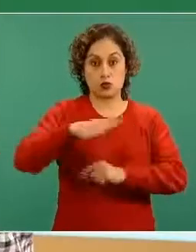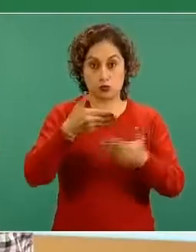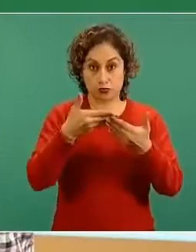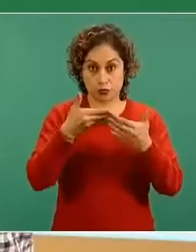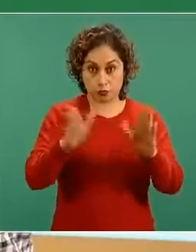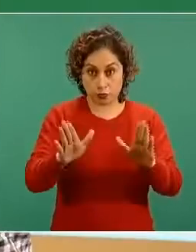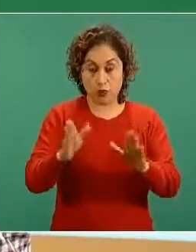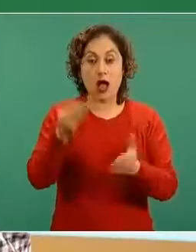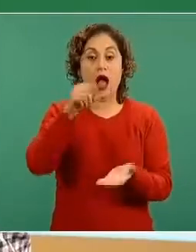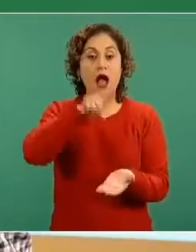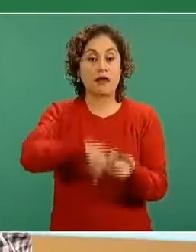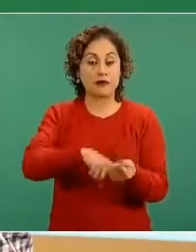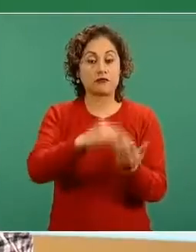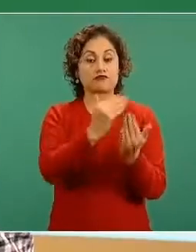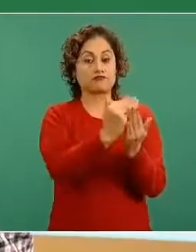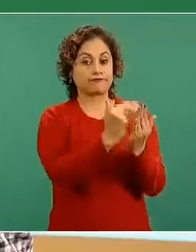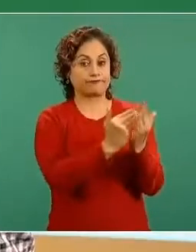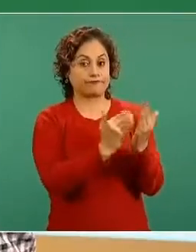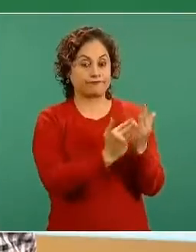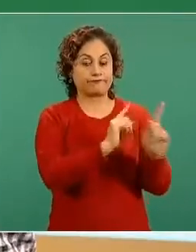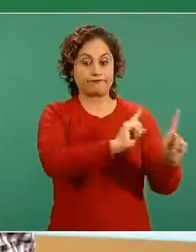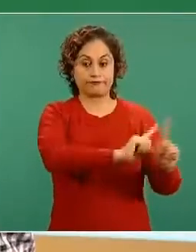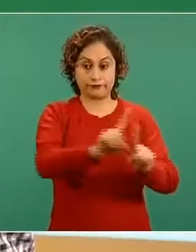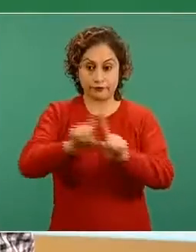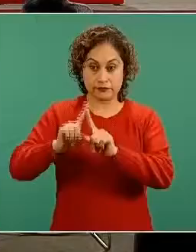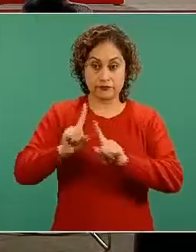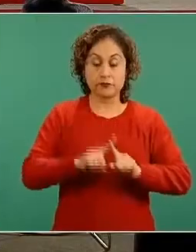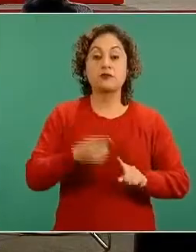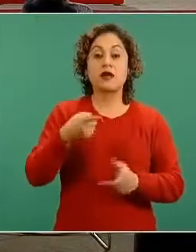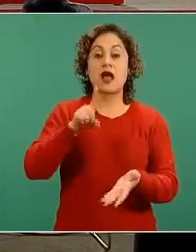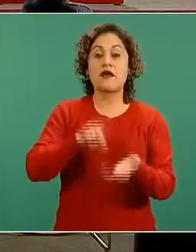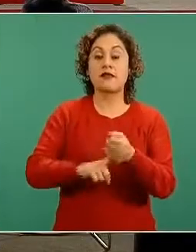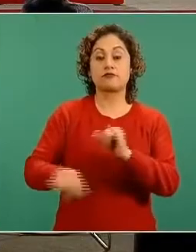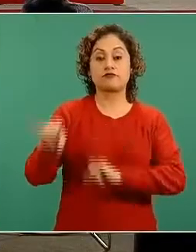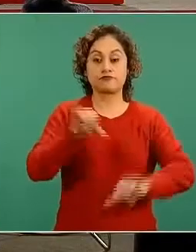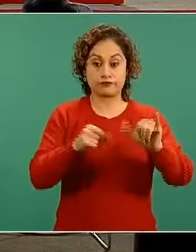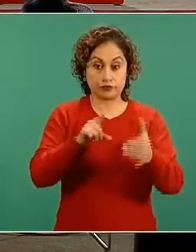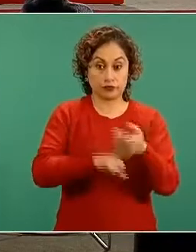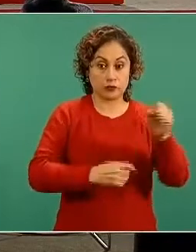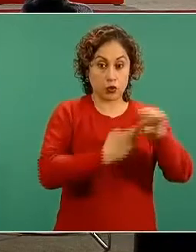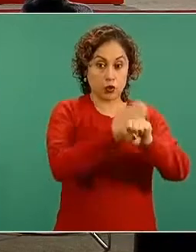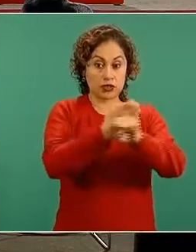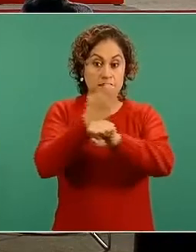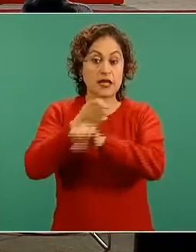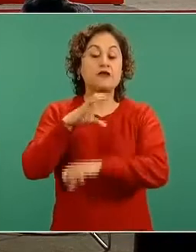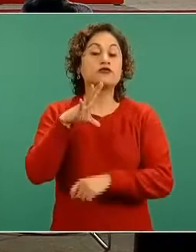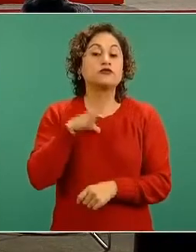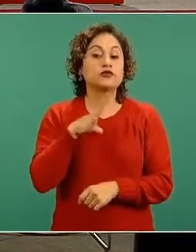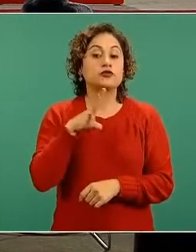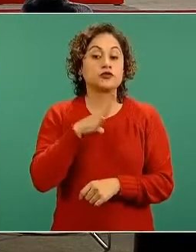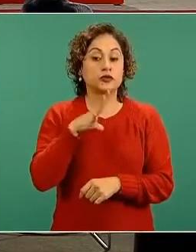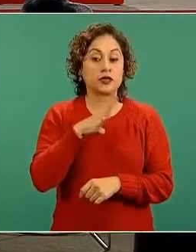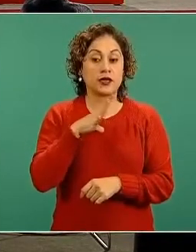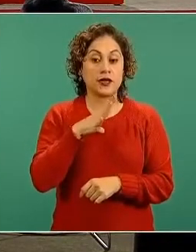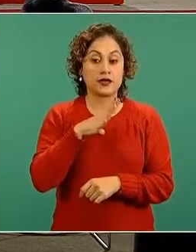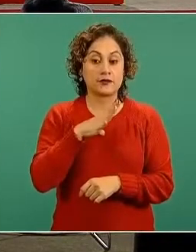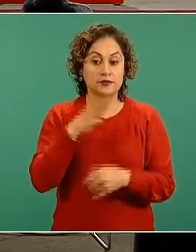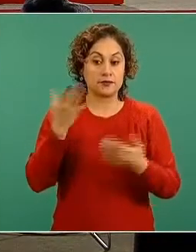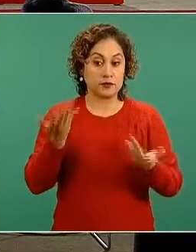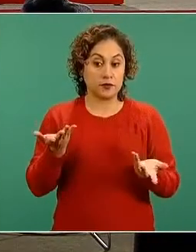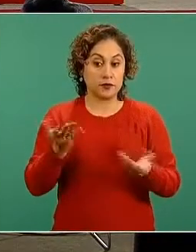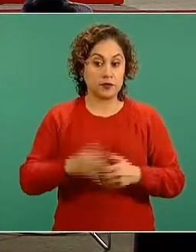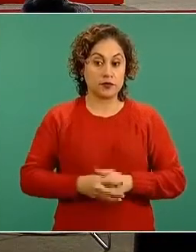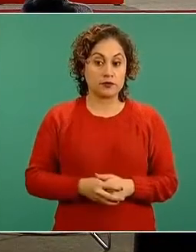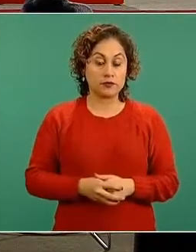distintos protocolos técnicos por los que en los laboratorios estatales se puede hacer parte de los análisis diagnósticos,